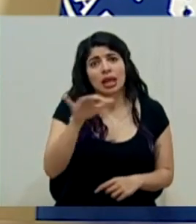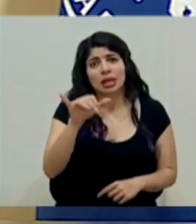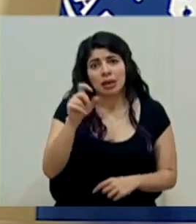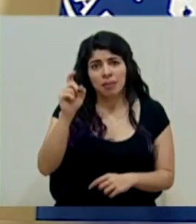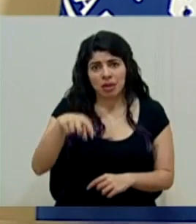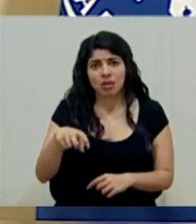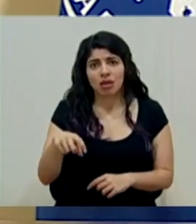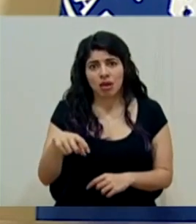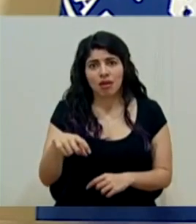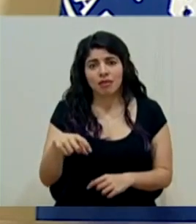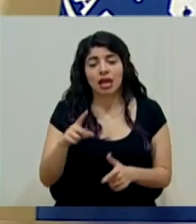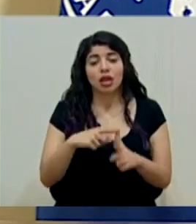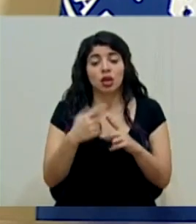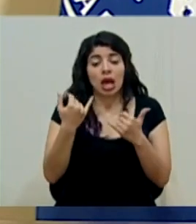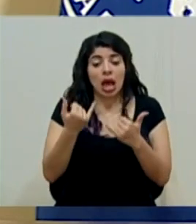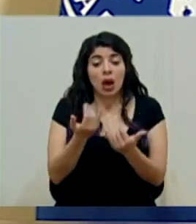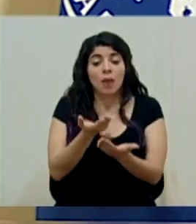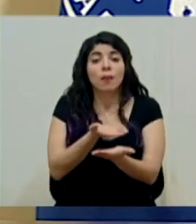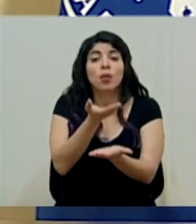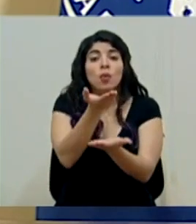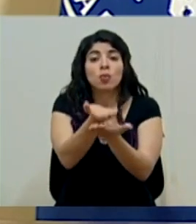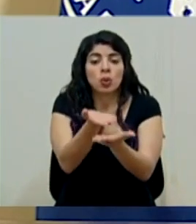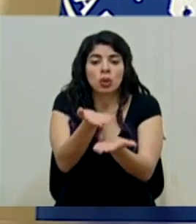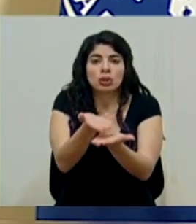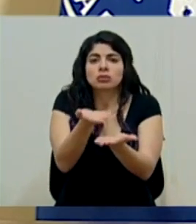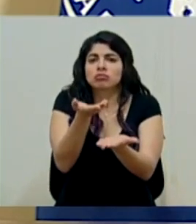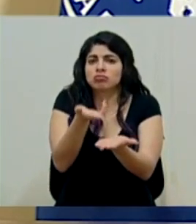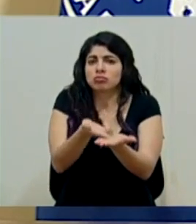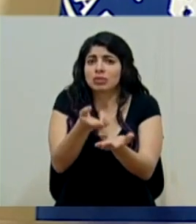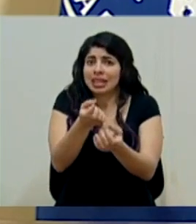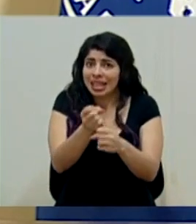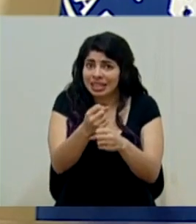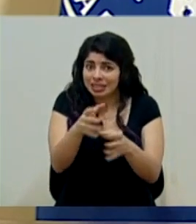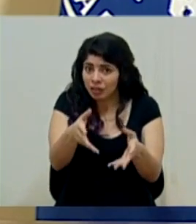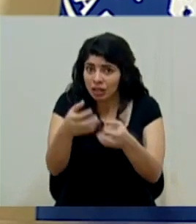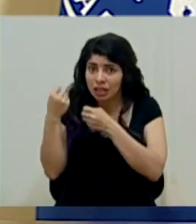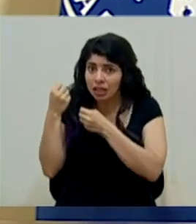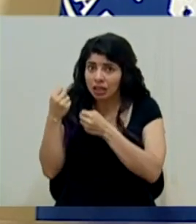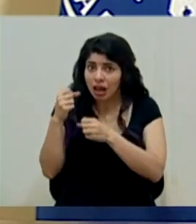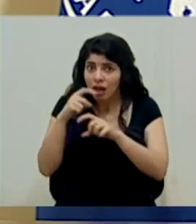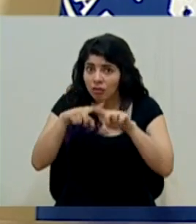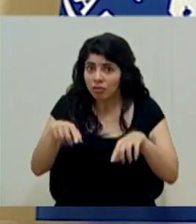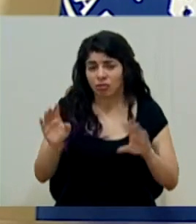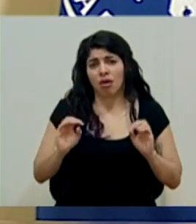una propuesta que está allí en la mesa. La propuesta no ha sido retirada.